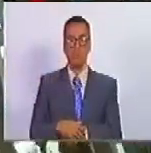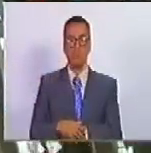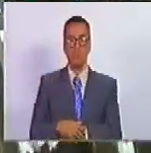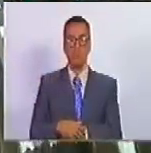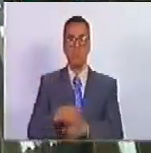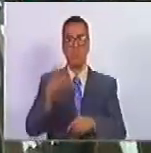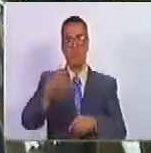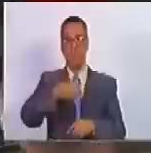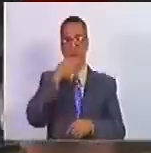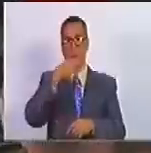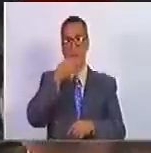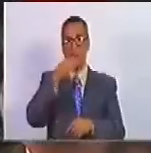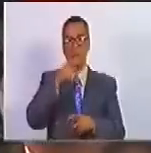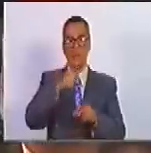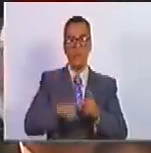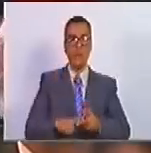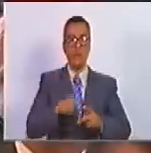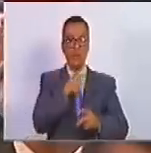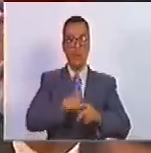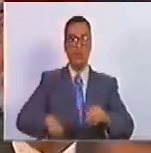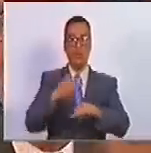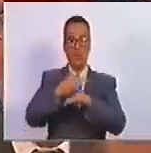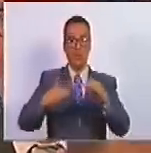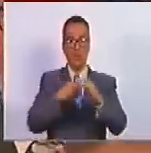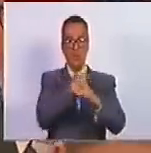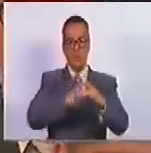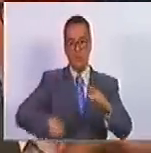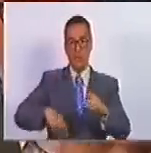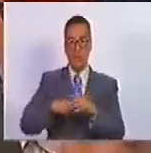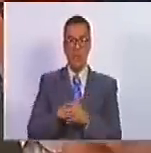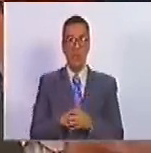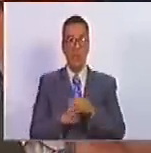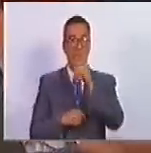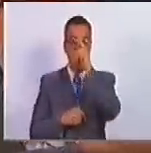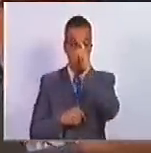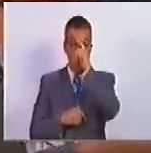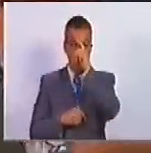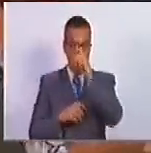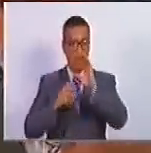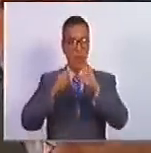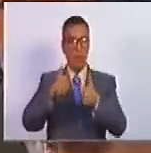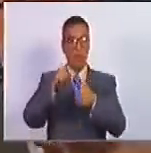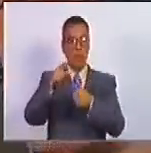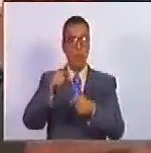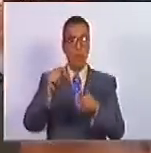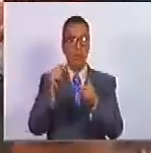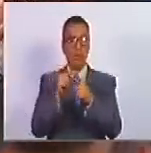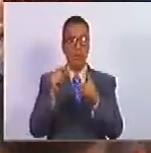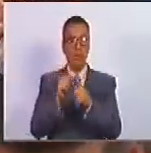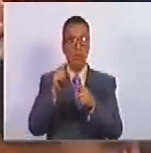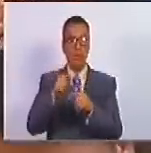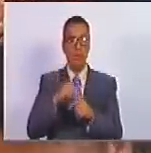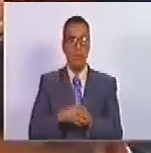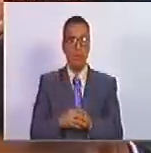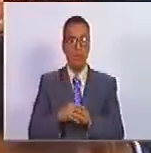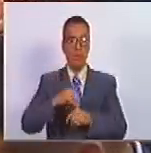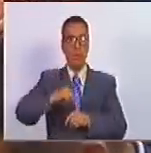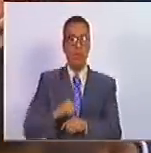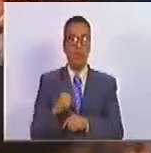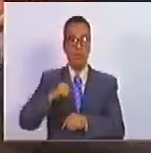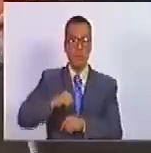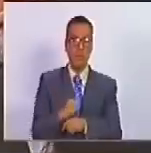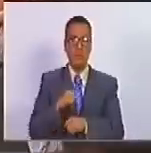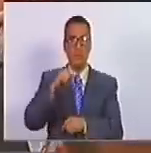Feliz tarde, presidente y vicepresidente. Comienzo con esta frase: un policía de